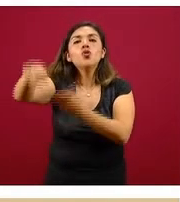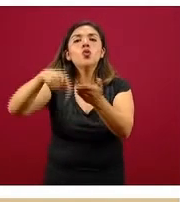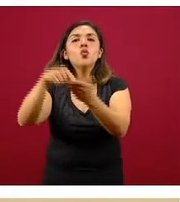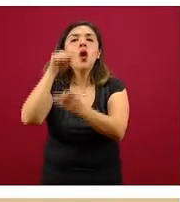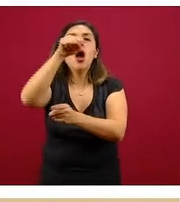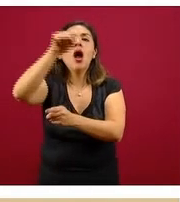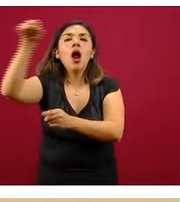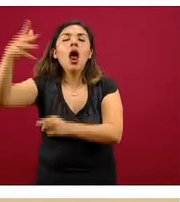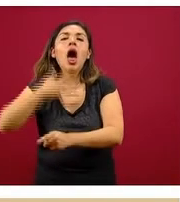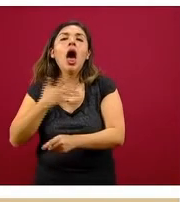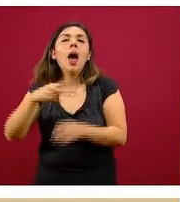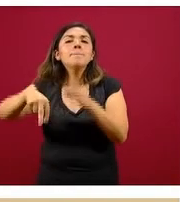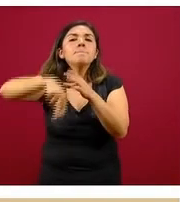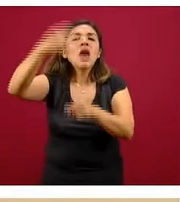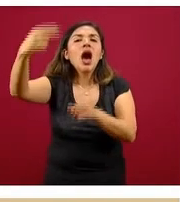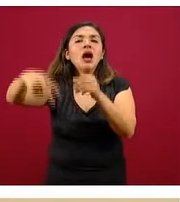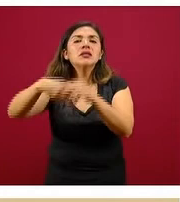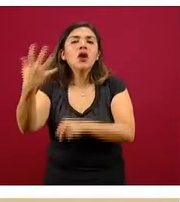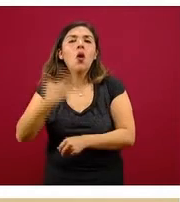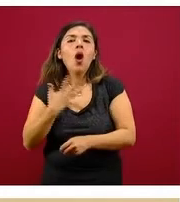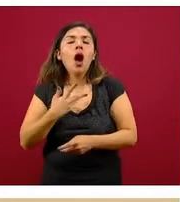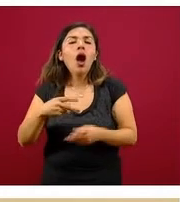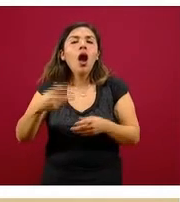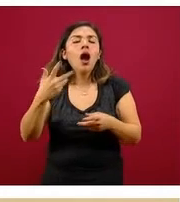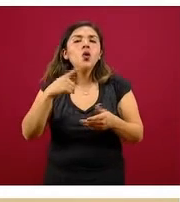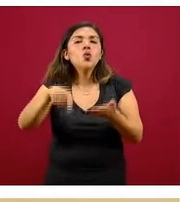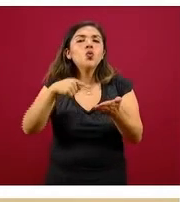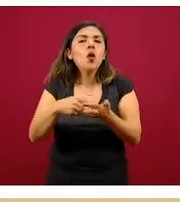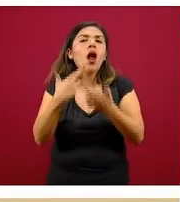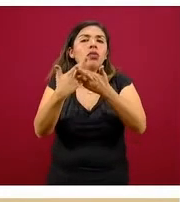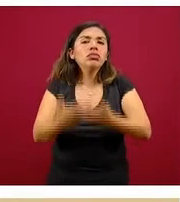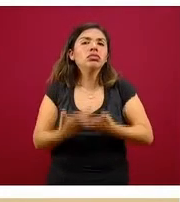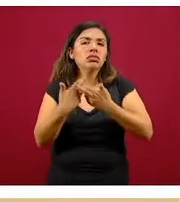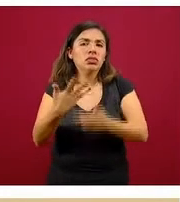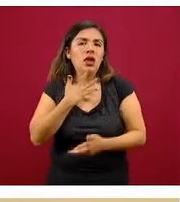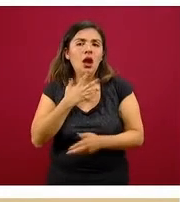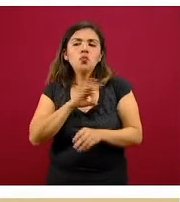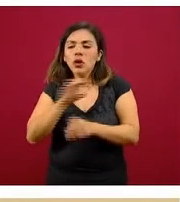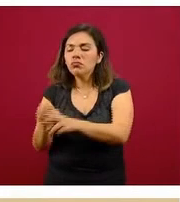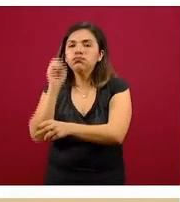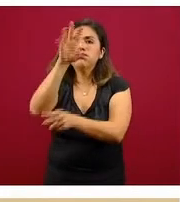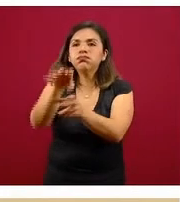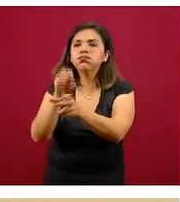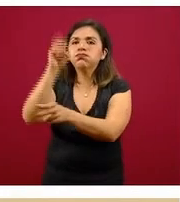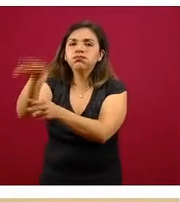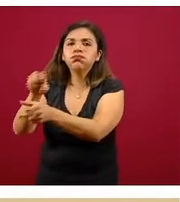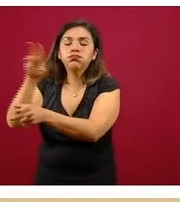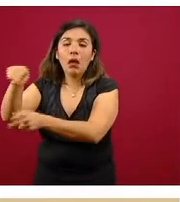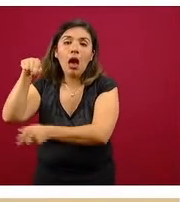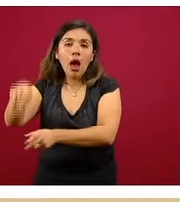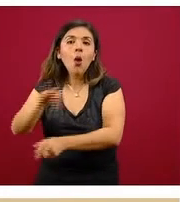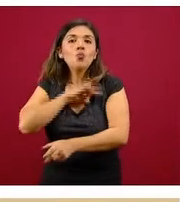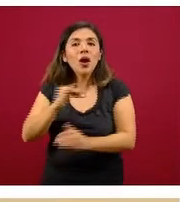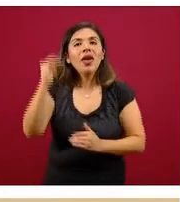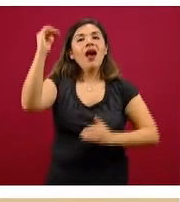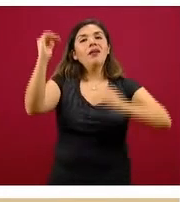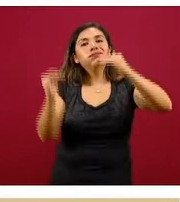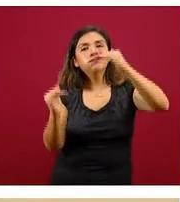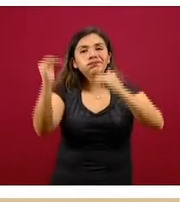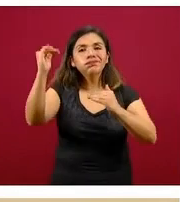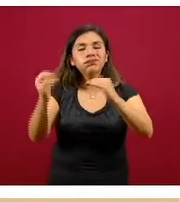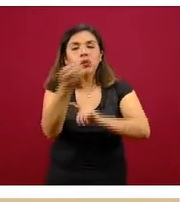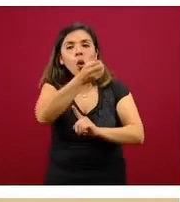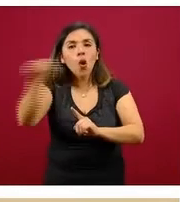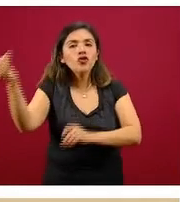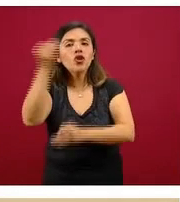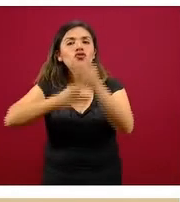está tiene una ocupación mucho menor o una gran disponibilidad, y entonces poder estar balanceando para